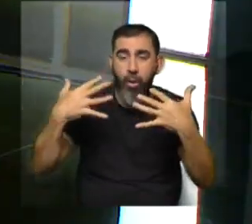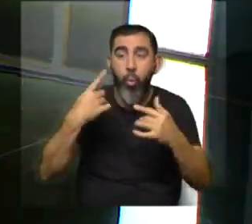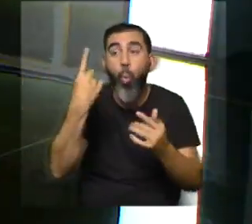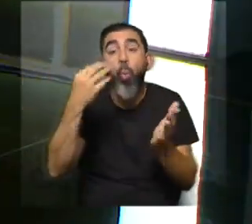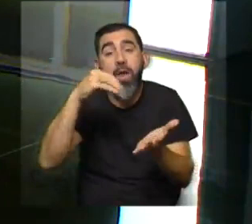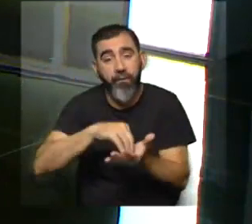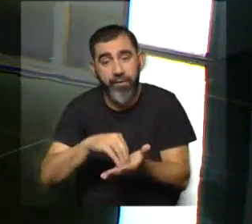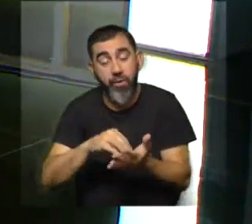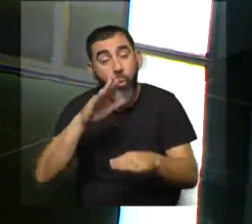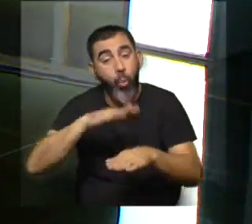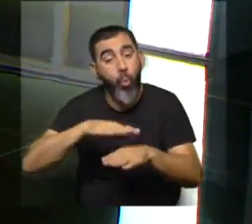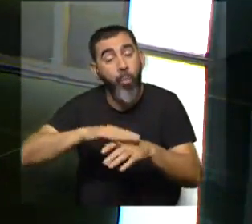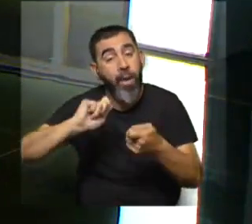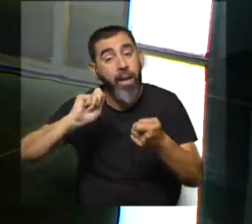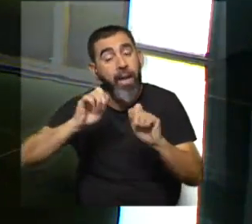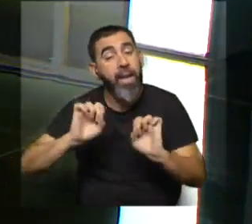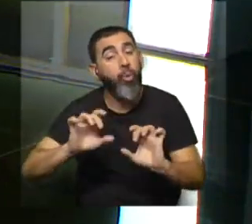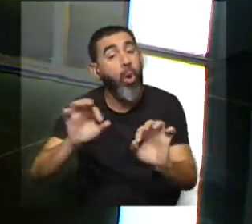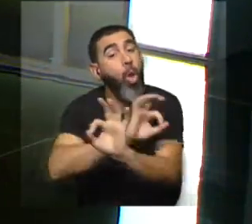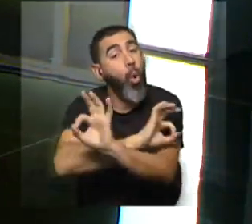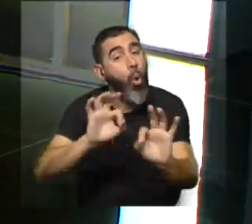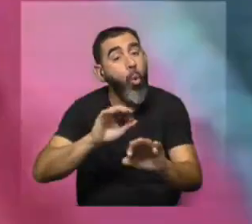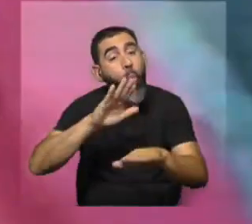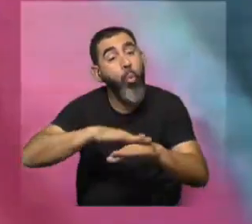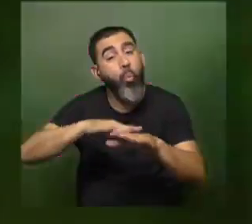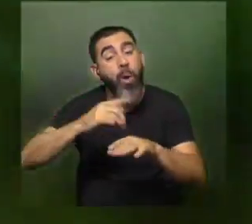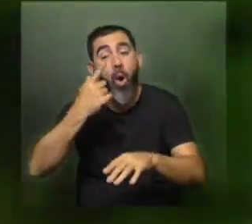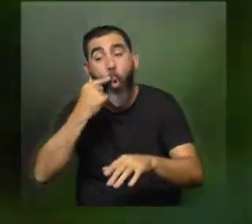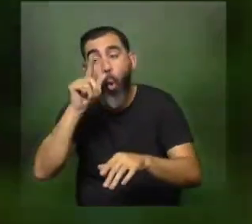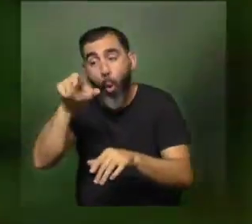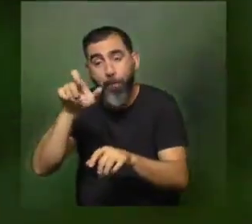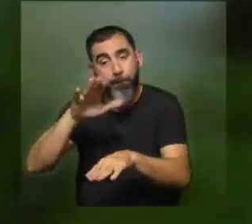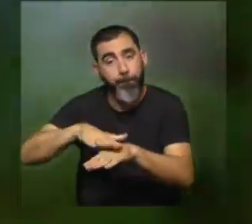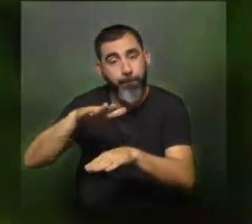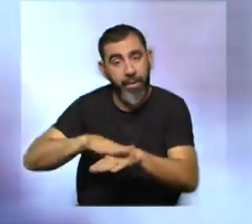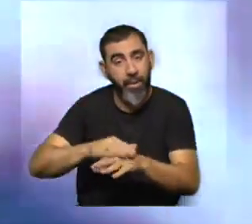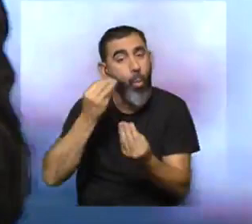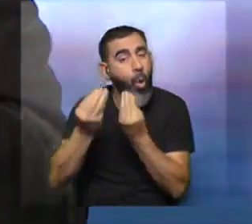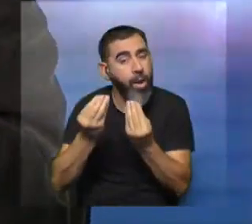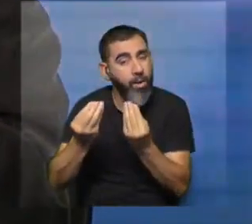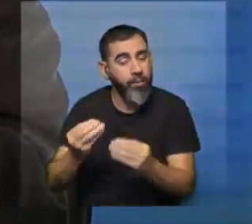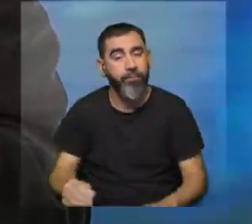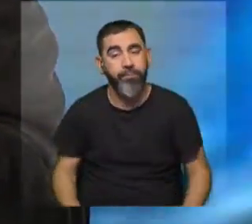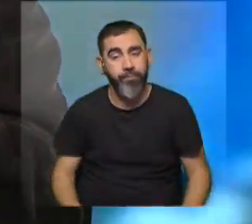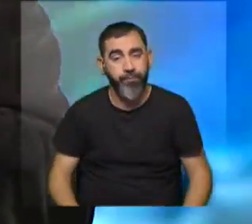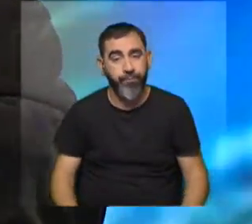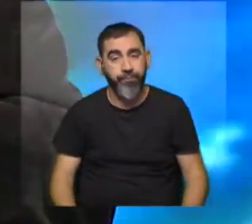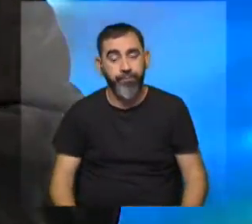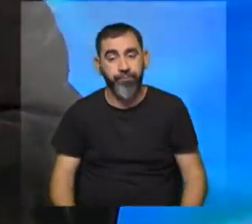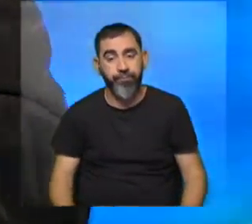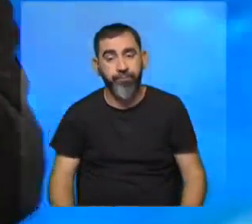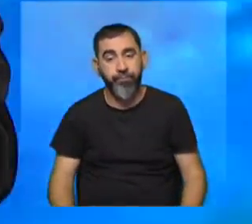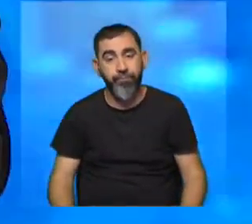es debido a la variabilidad climática natural o efectivamente el hombre tuvo un impacto en la generación de ese evento. Entonces, eso es lo que se